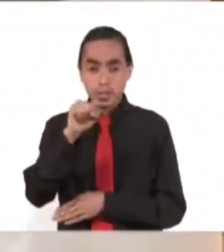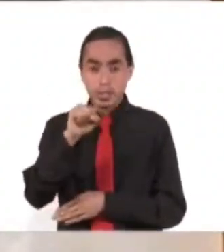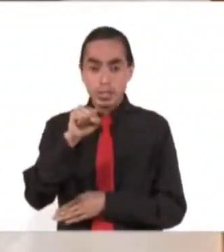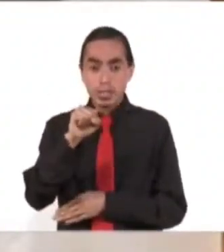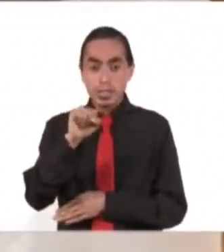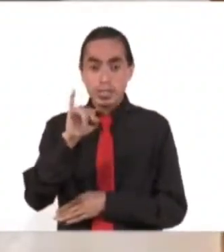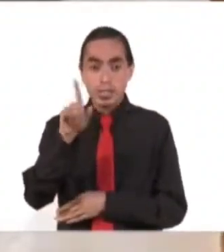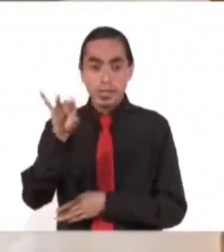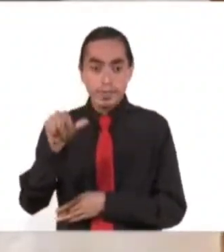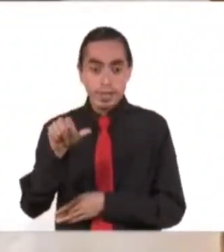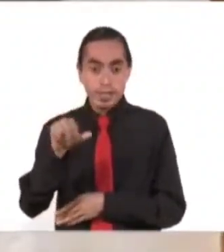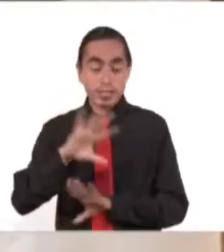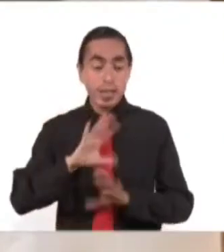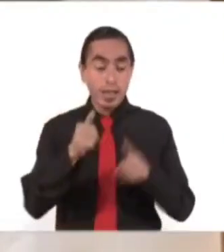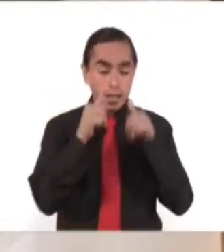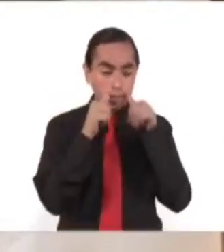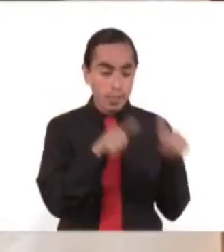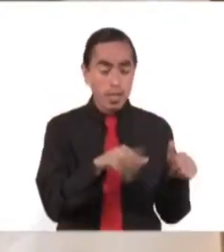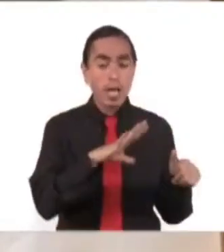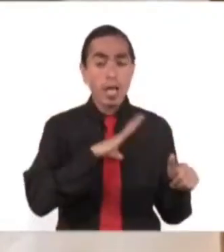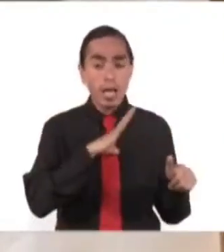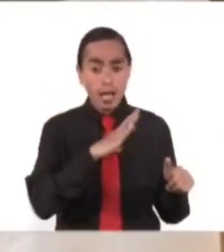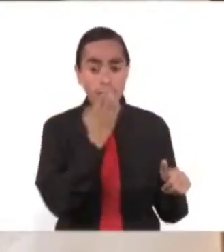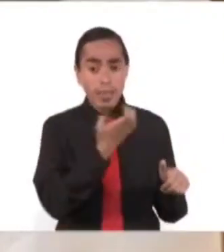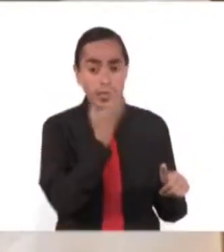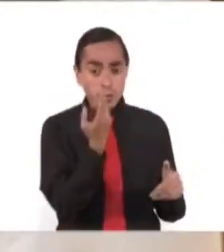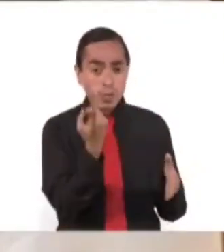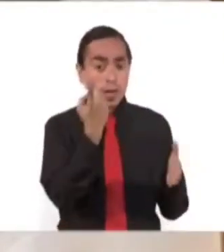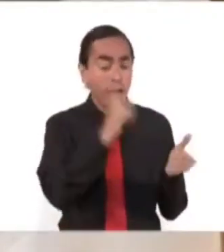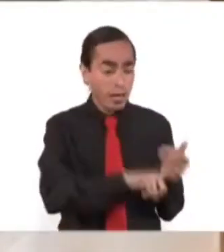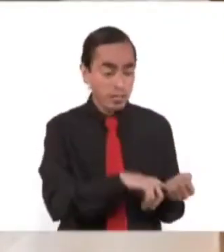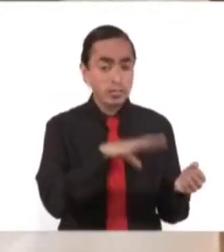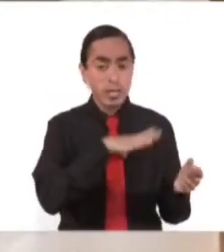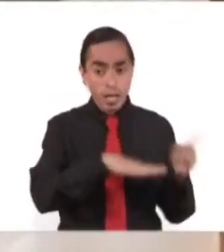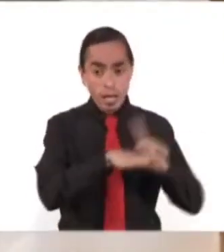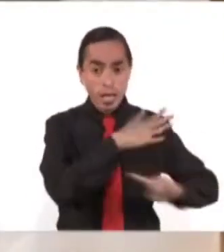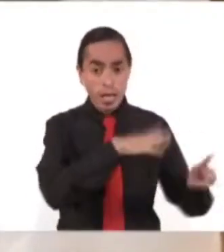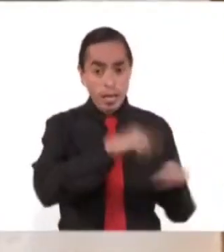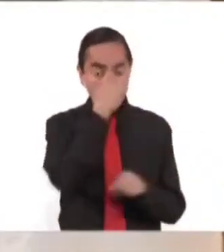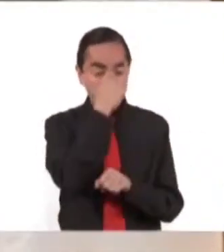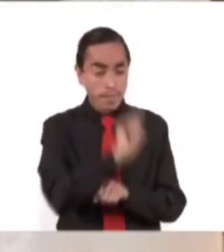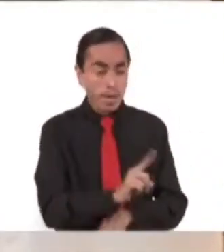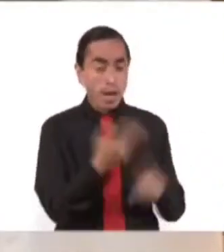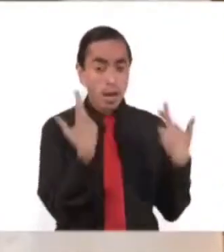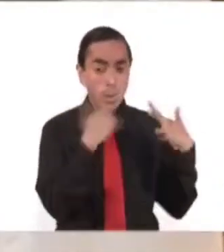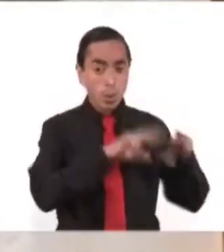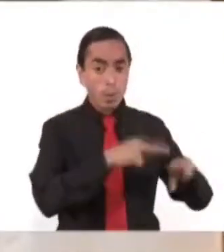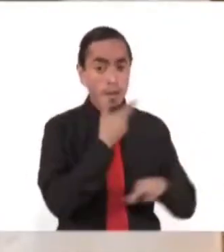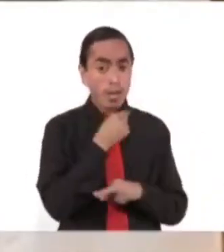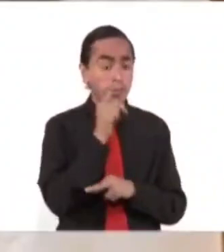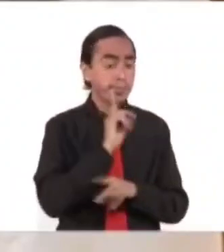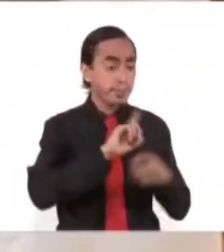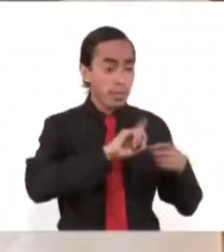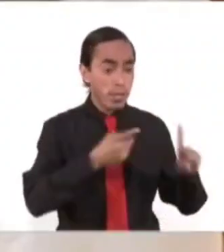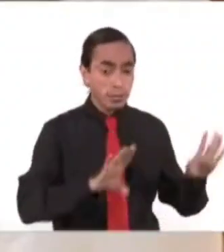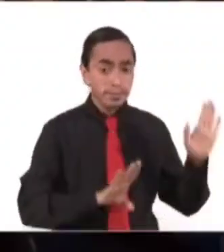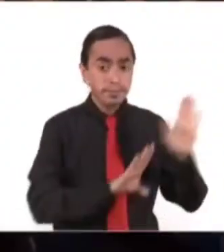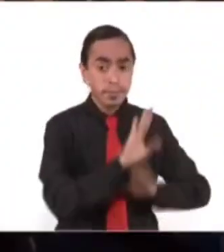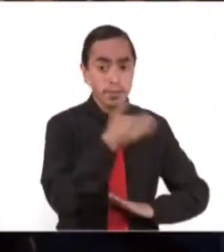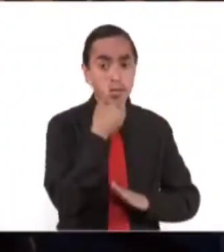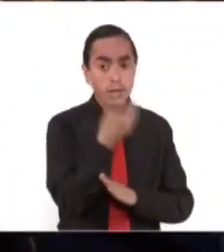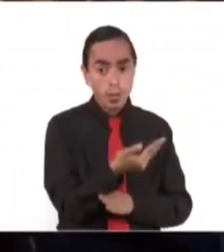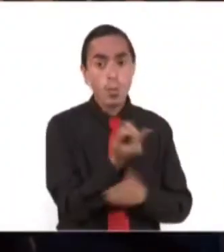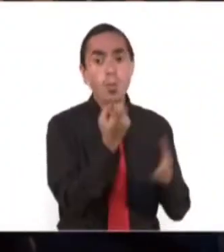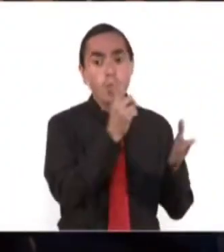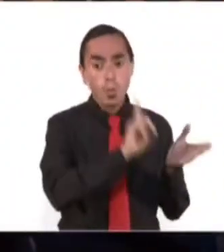Silvia Jurado, además hay condiciones para el desarrollo también de los maestros y las maestras, hay también comedores para que